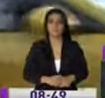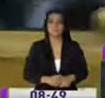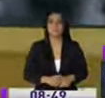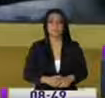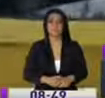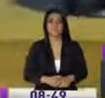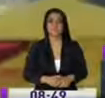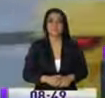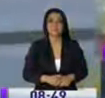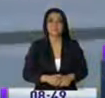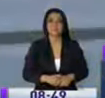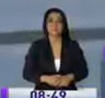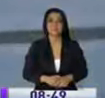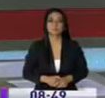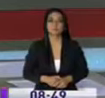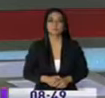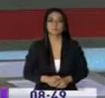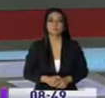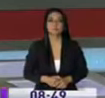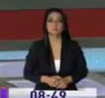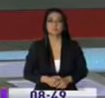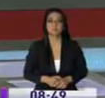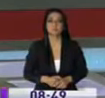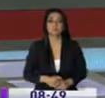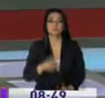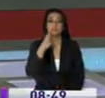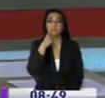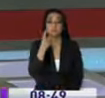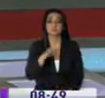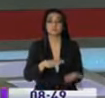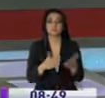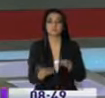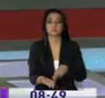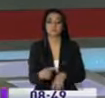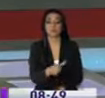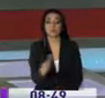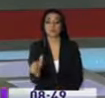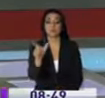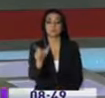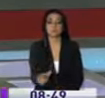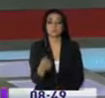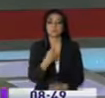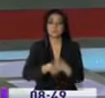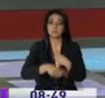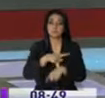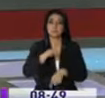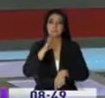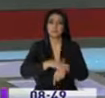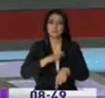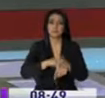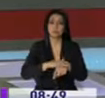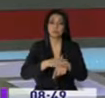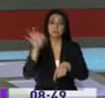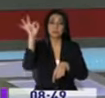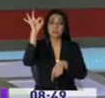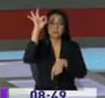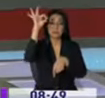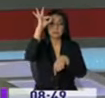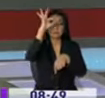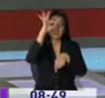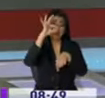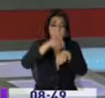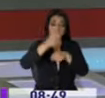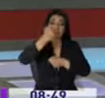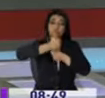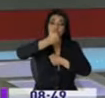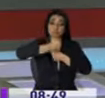Cuenca, Francisco Ramírez. Un hombre murió y otro resultó herido tras ser picados por un enjambre de abejas cuando trabajaban